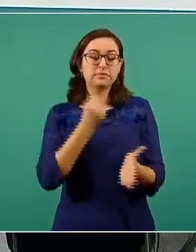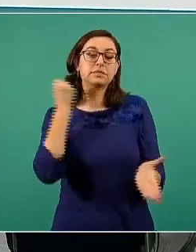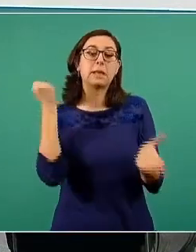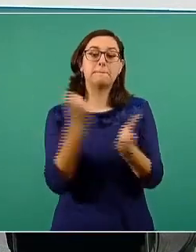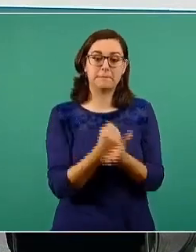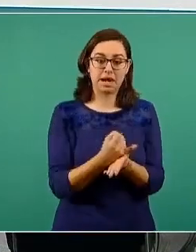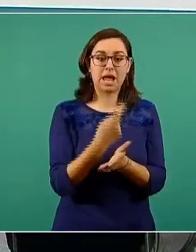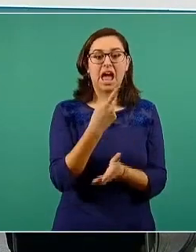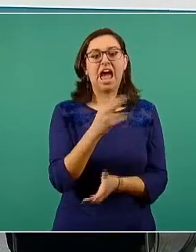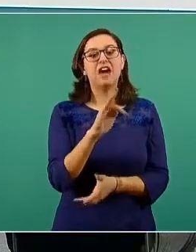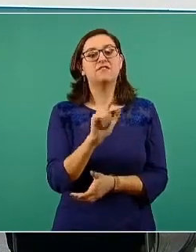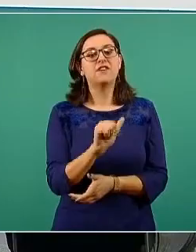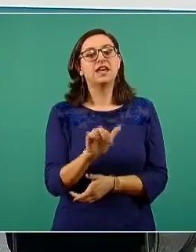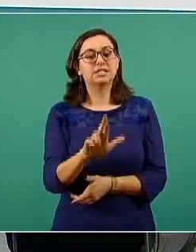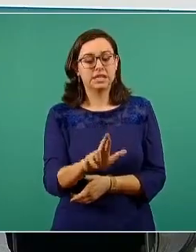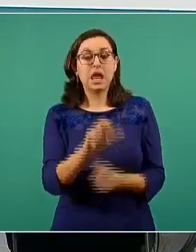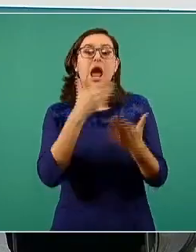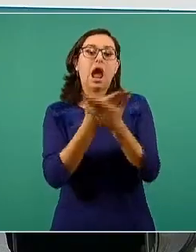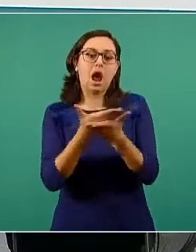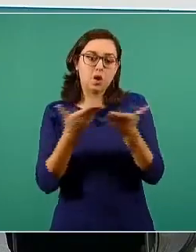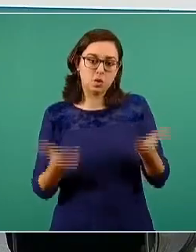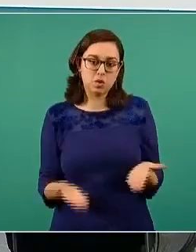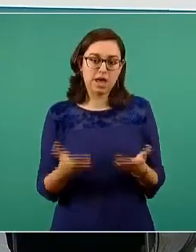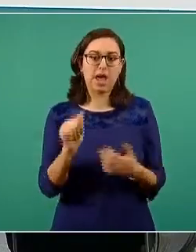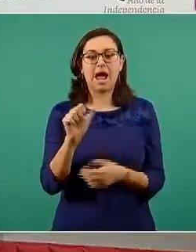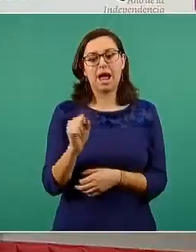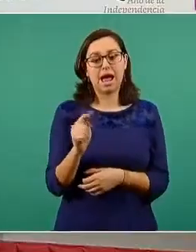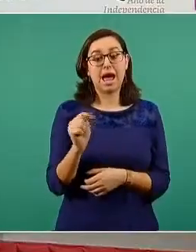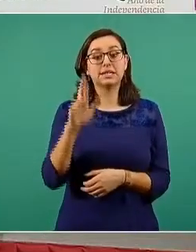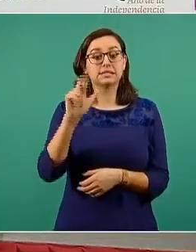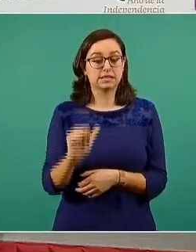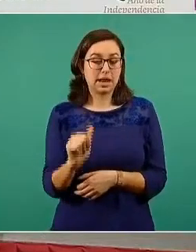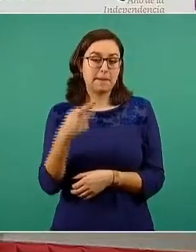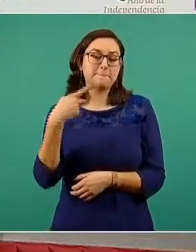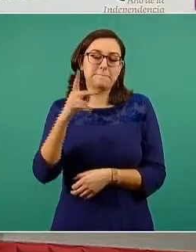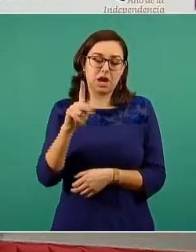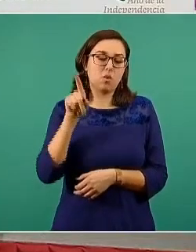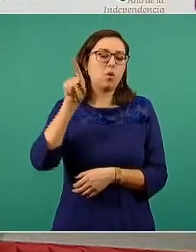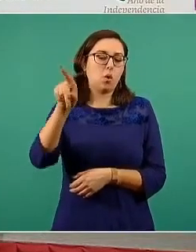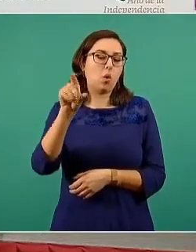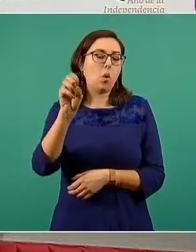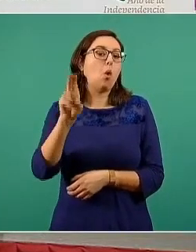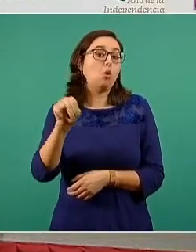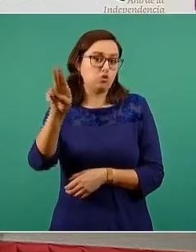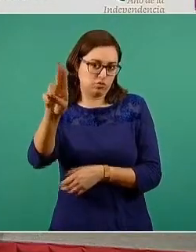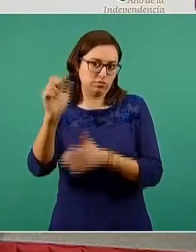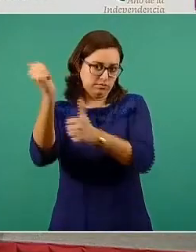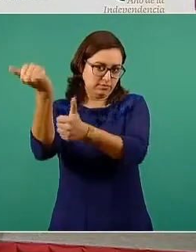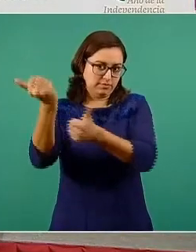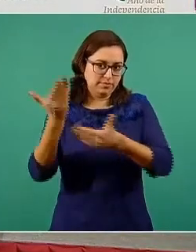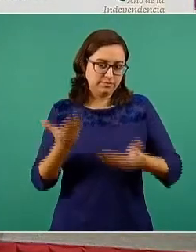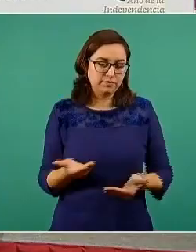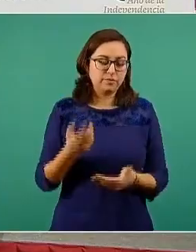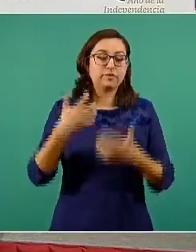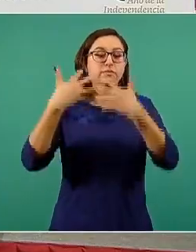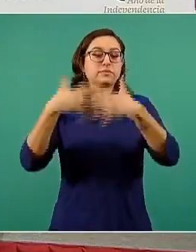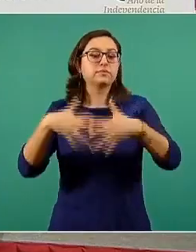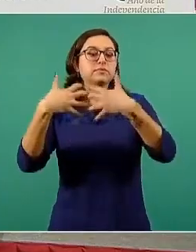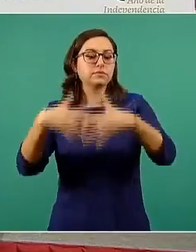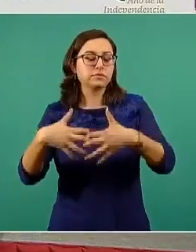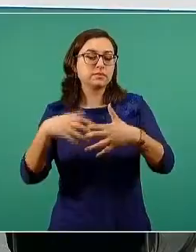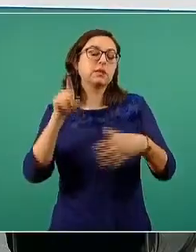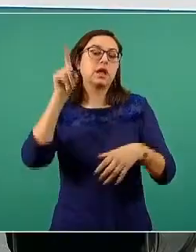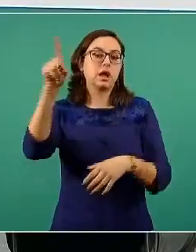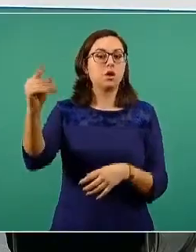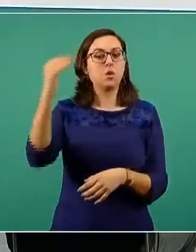Pfizer, ahora toca el turno a la vacuna Astra, proveniente de la iniciativa COVAX. Estas en concreto se fabrican en